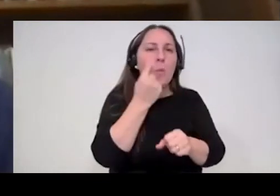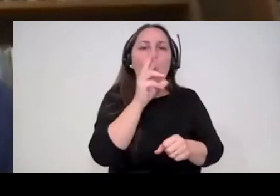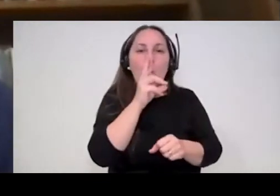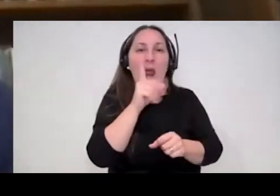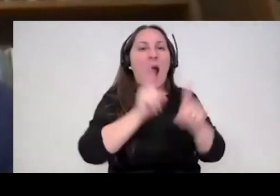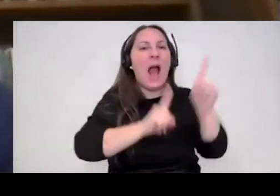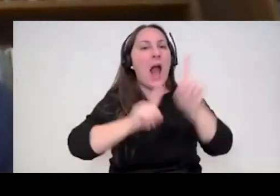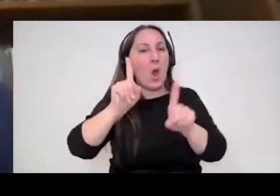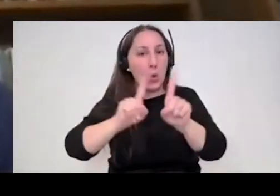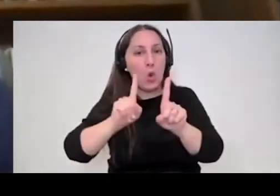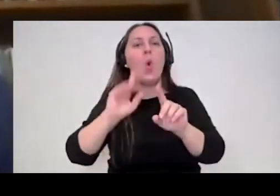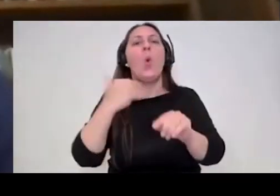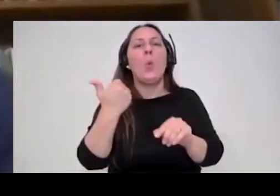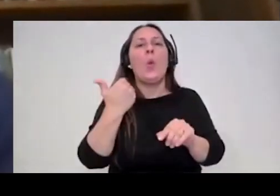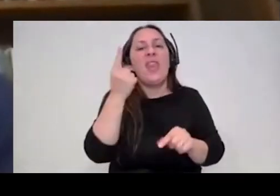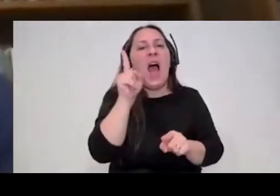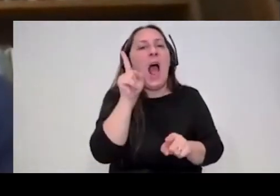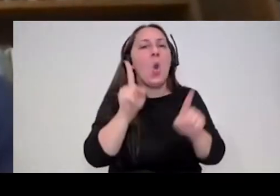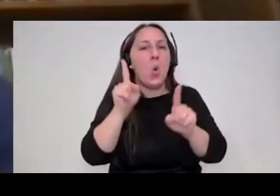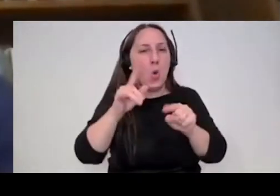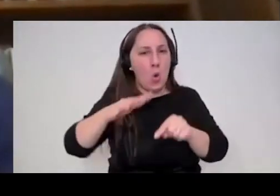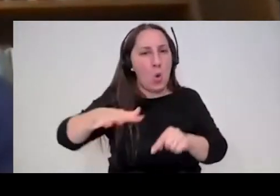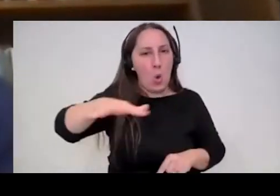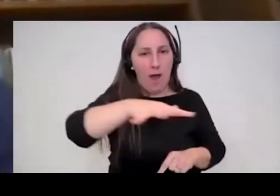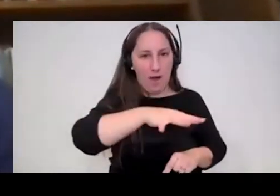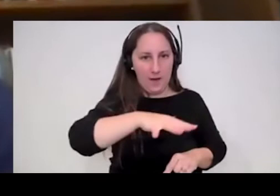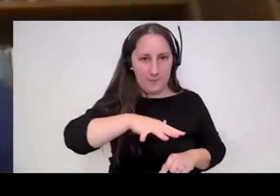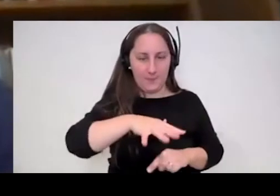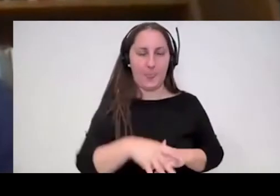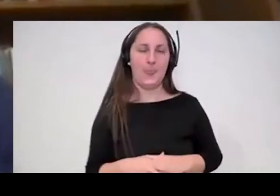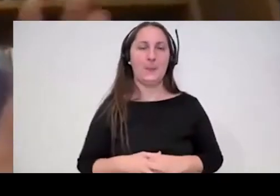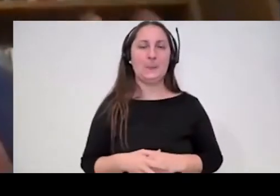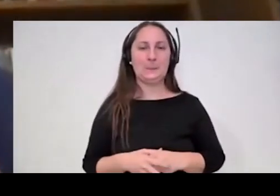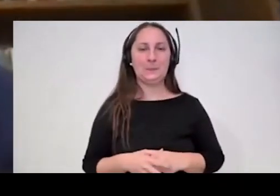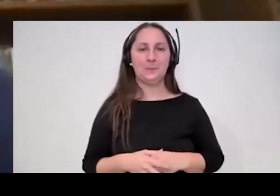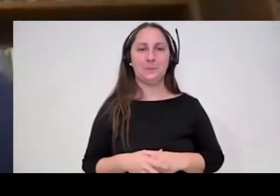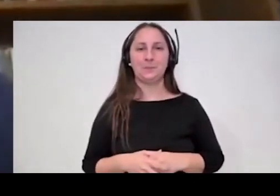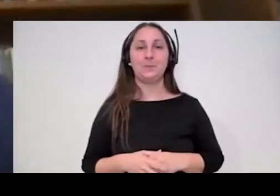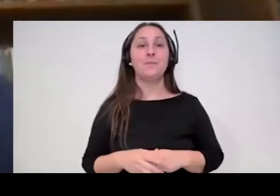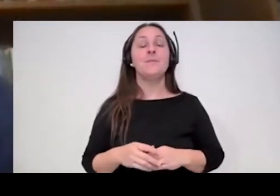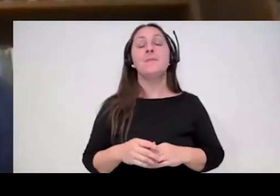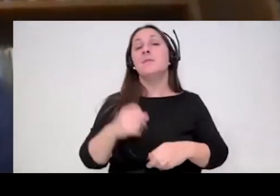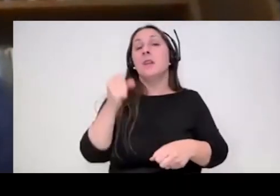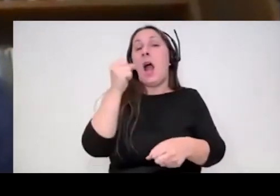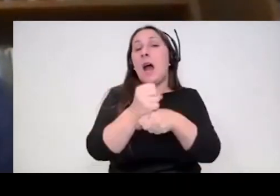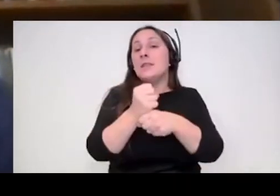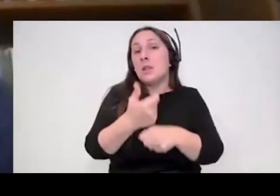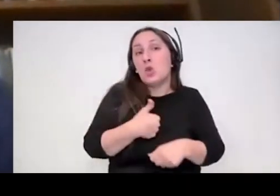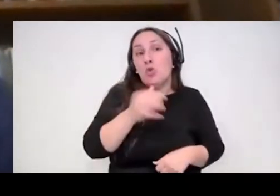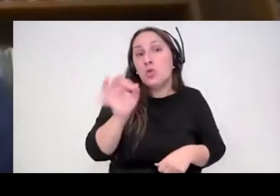haber algún ámbito. De esto, hasta donde conozco,